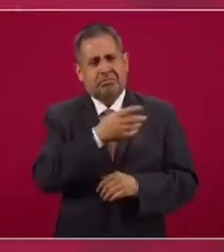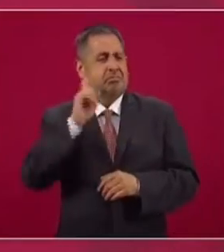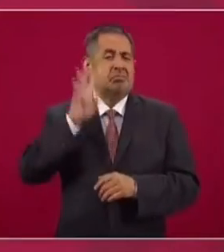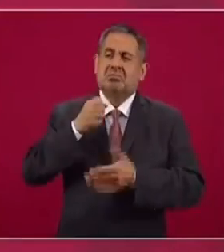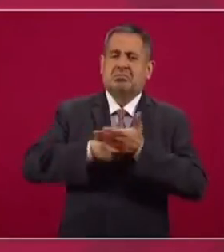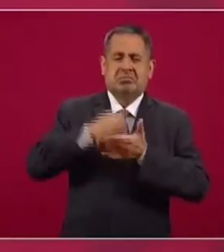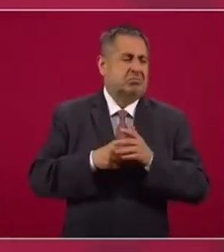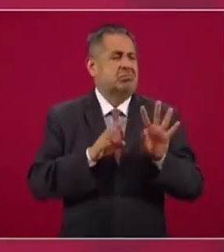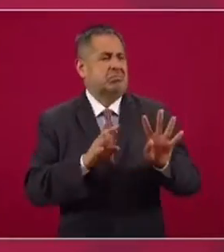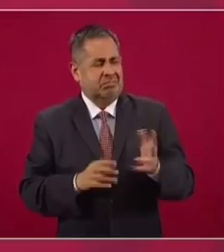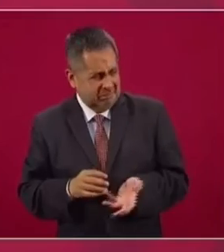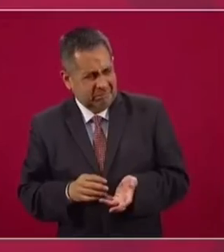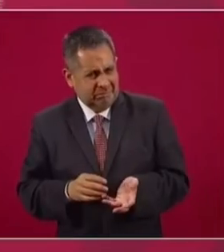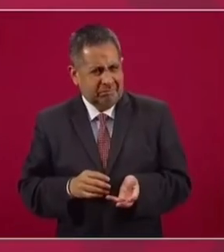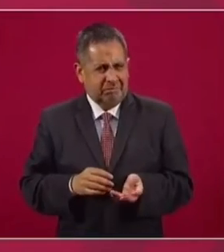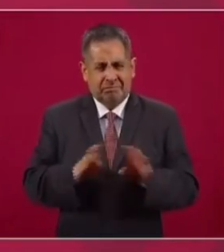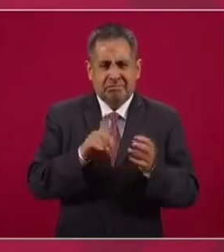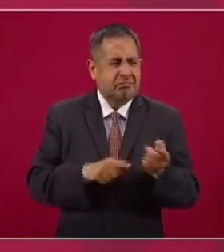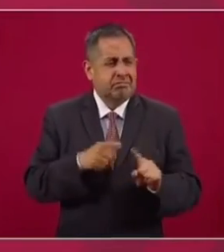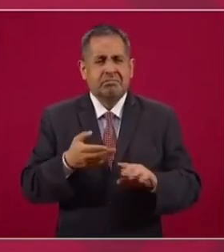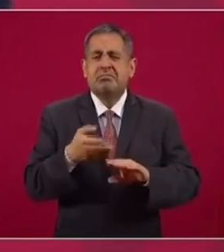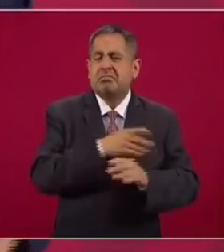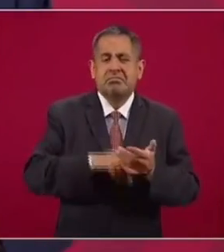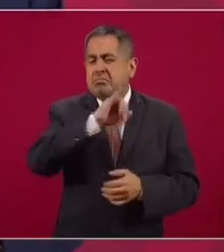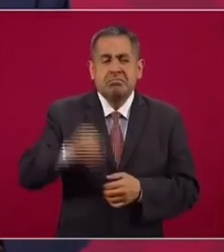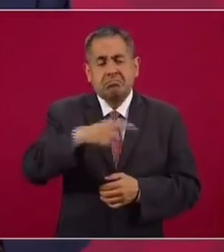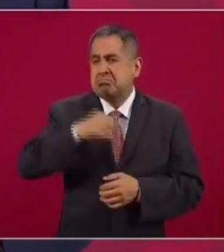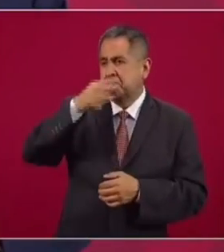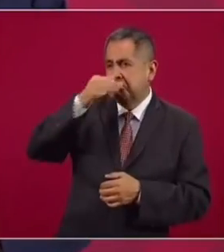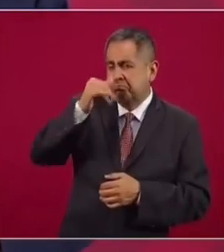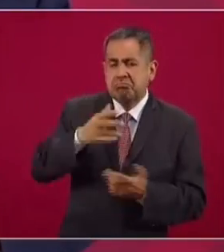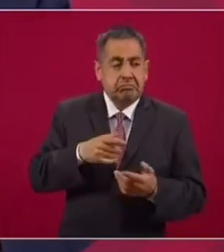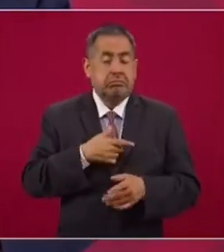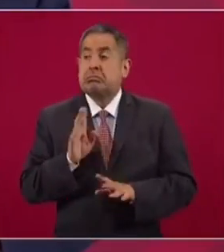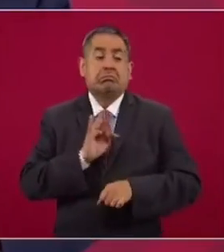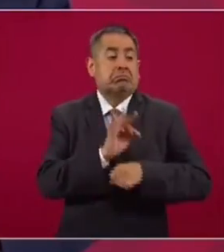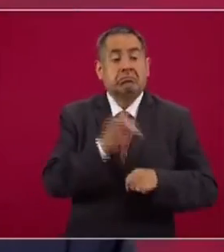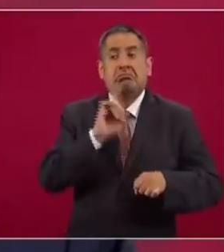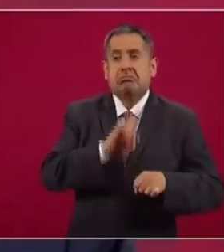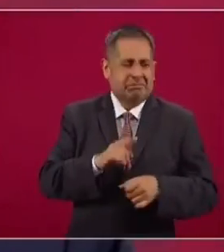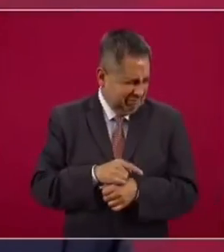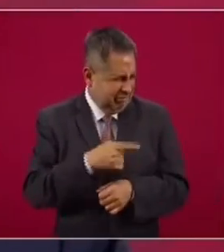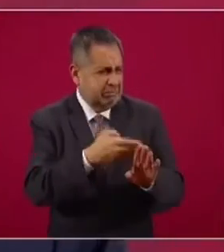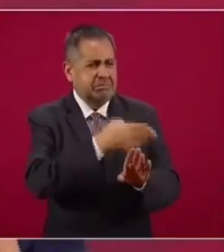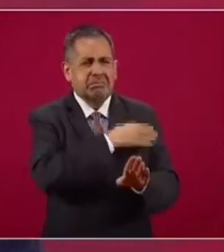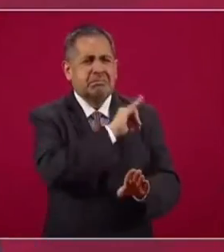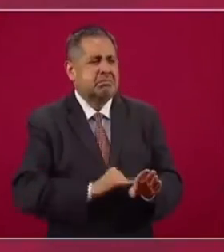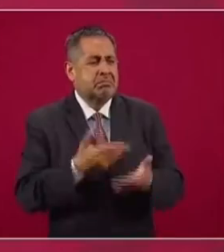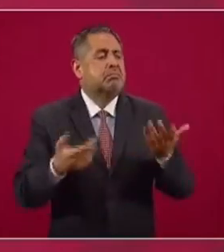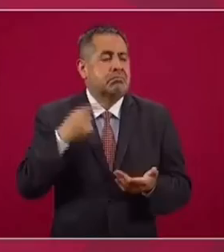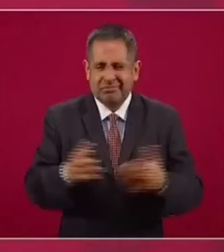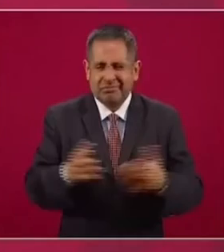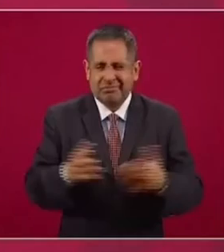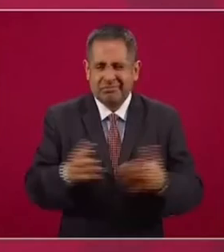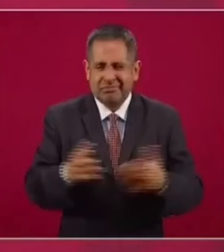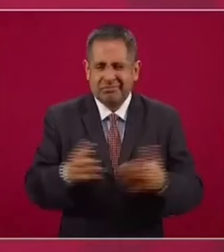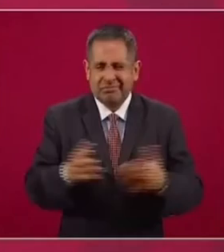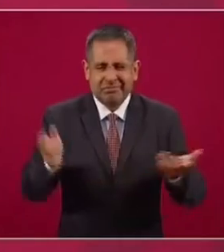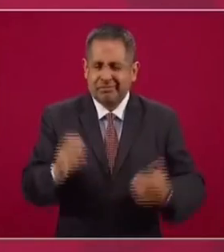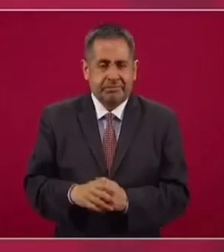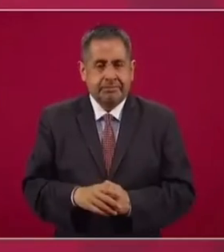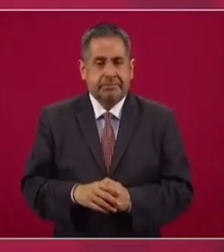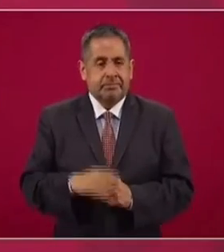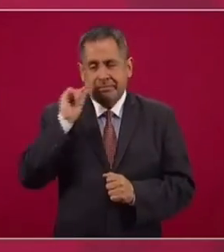feministas, quienes nunca habían defendido a las mujeres. Todo esto para perjudicarnos. ¿Verdad?